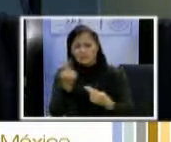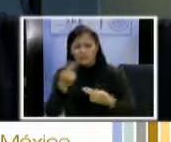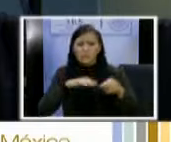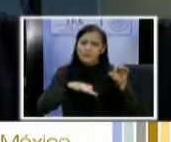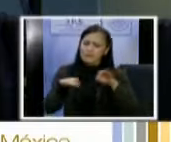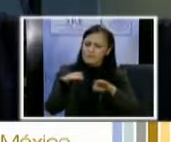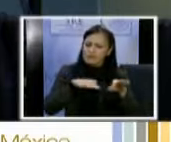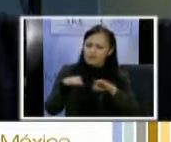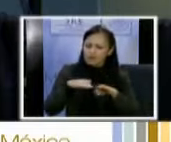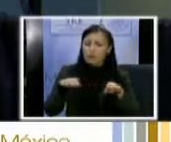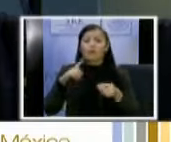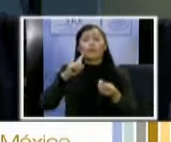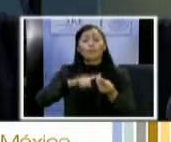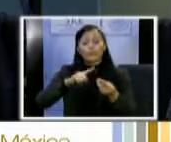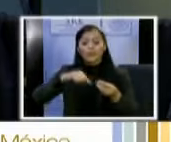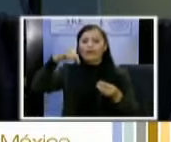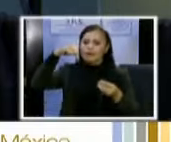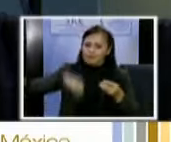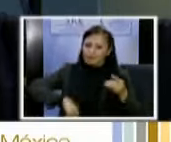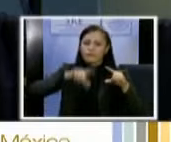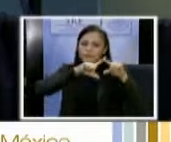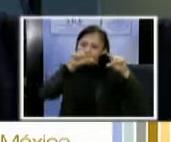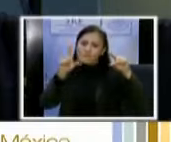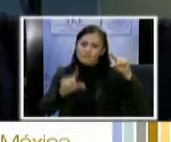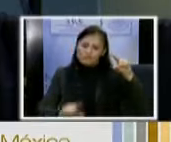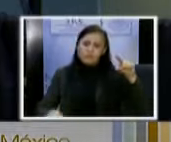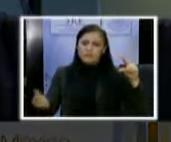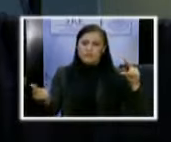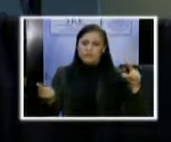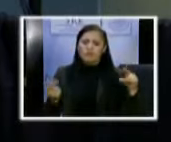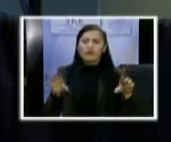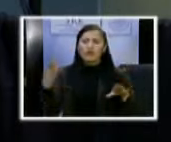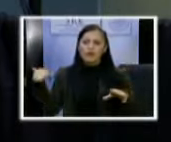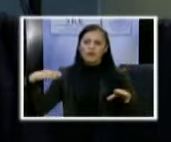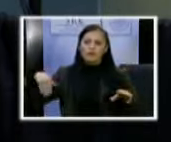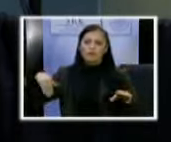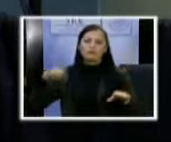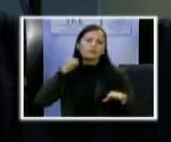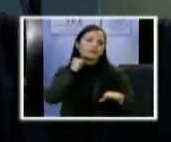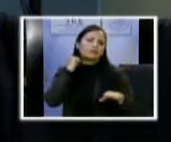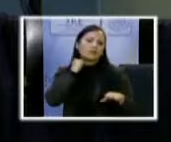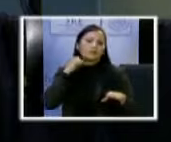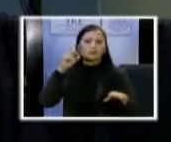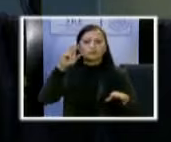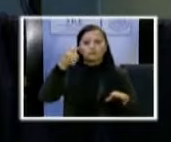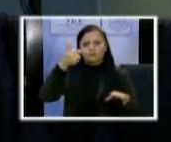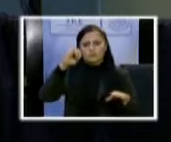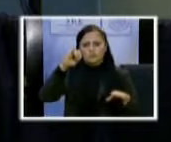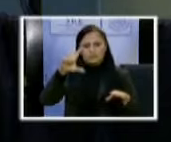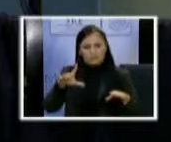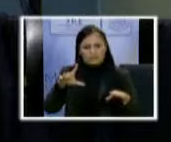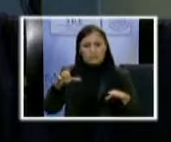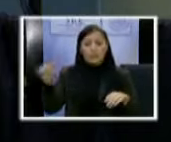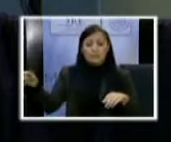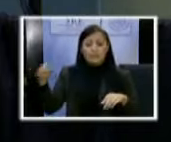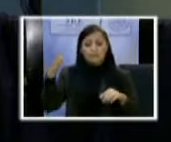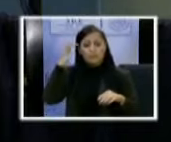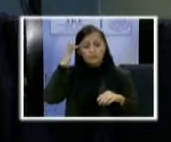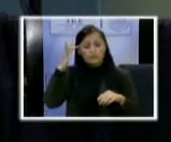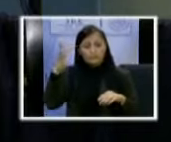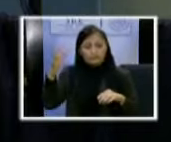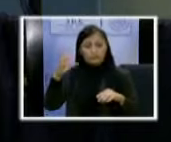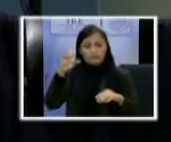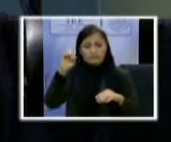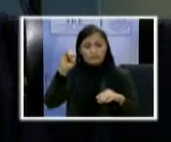de nuestras fronteras, ¿no? Como dice aquí el senador Romero Higno, nuestro cónsul en San Diego, pues es un